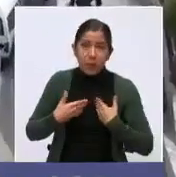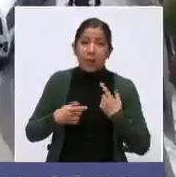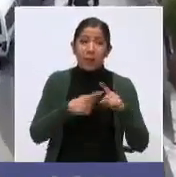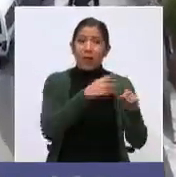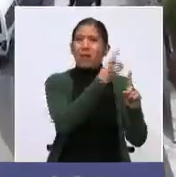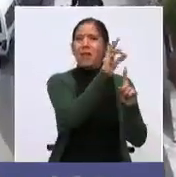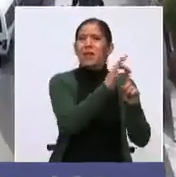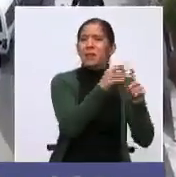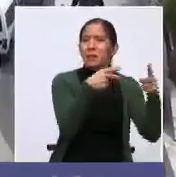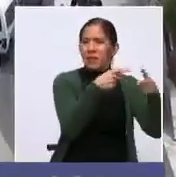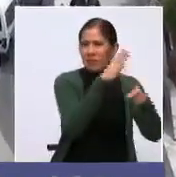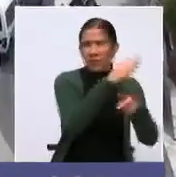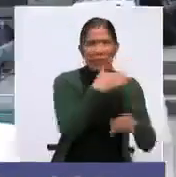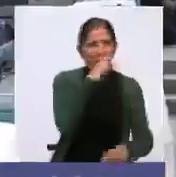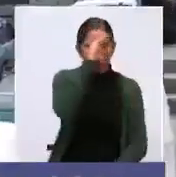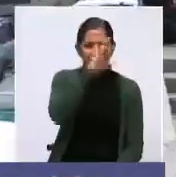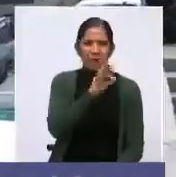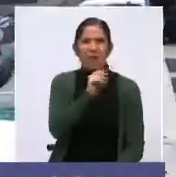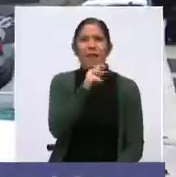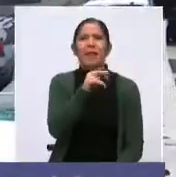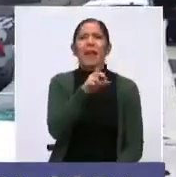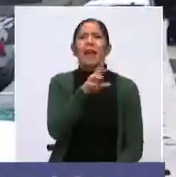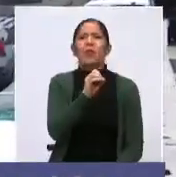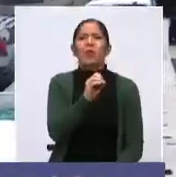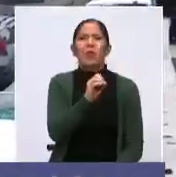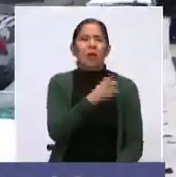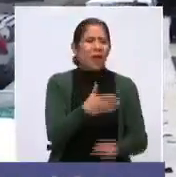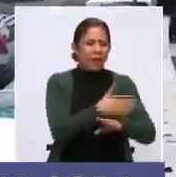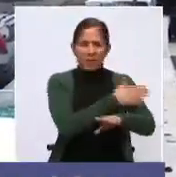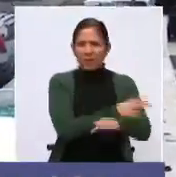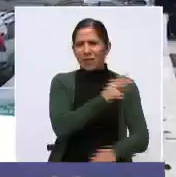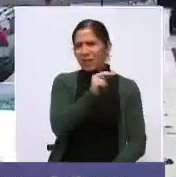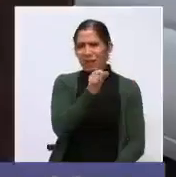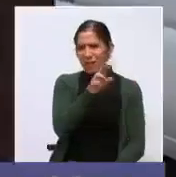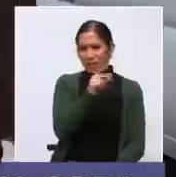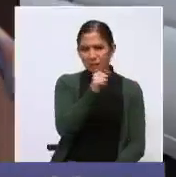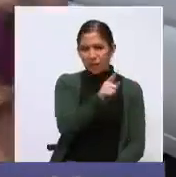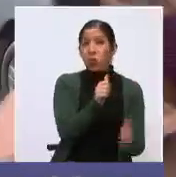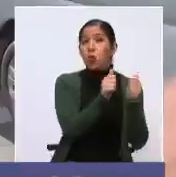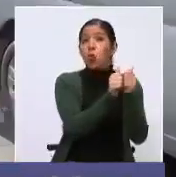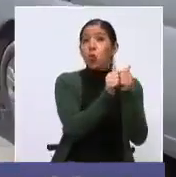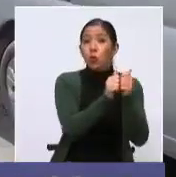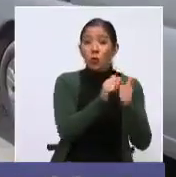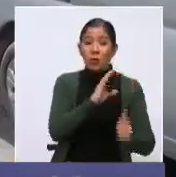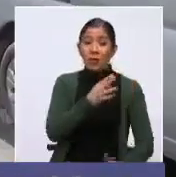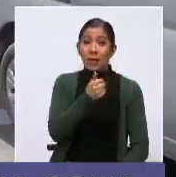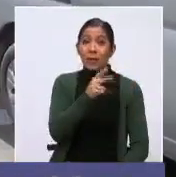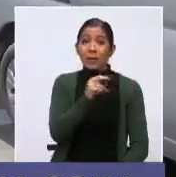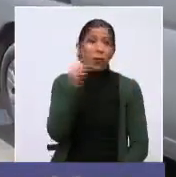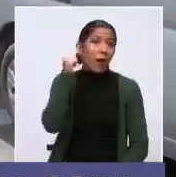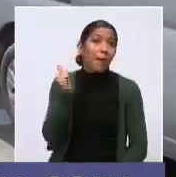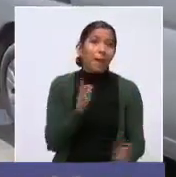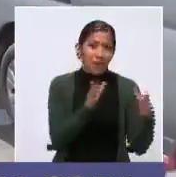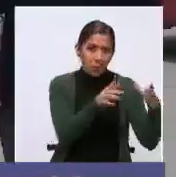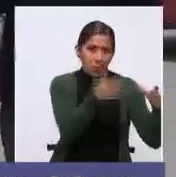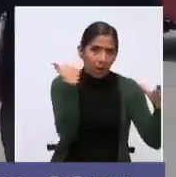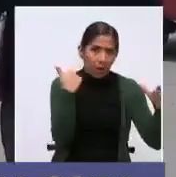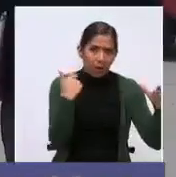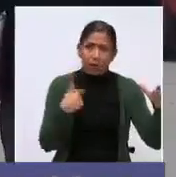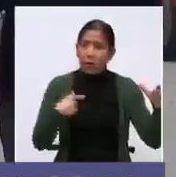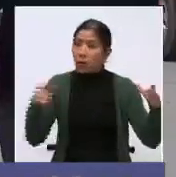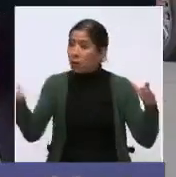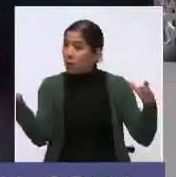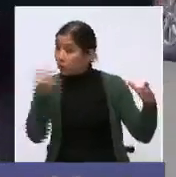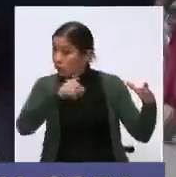ahora que es a la cabeza del Fernando Rivera, antes del Néstor Yujra, Soledad Chapetón Amarilla, si no estás en ahí,